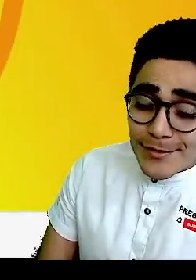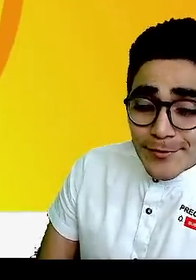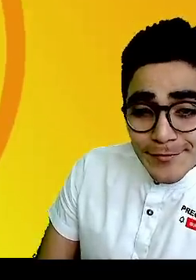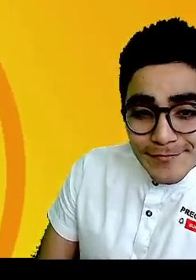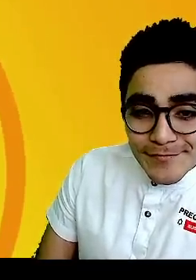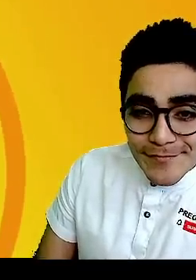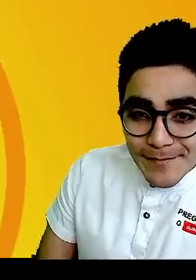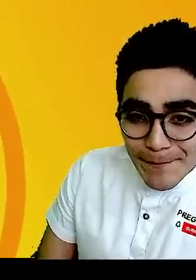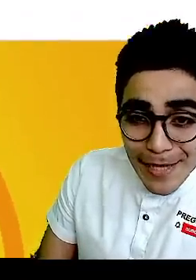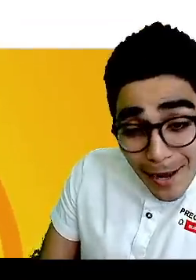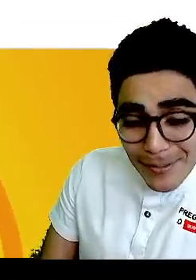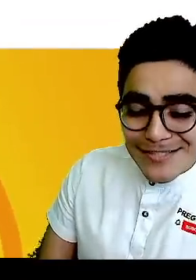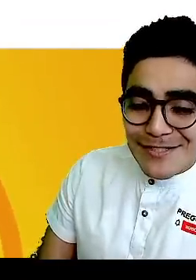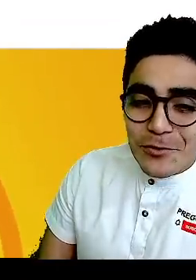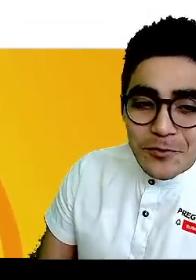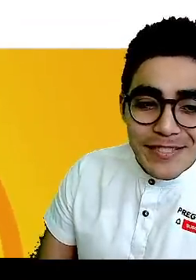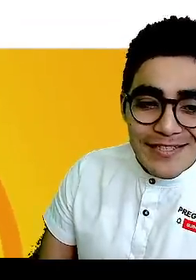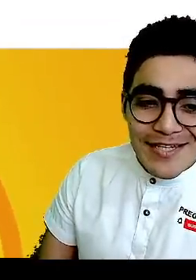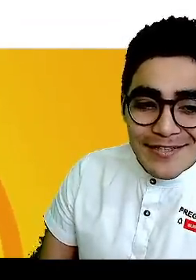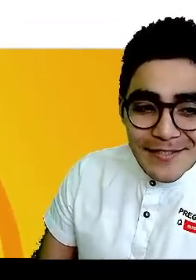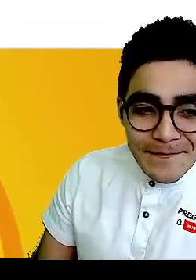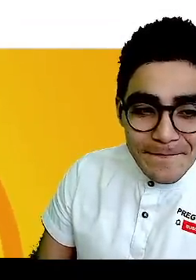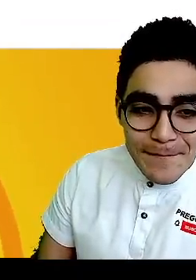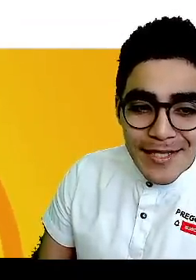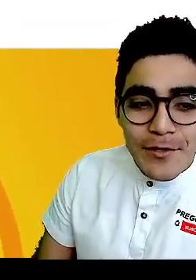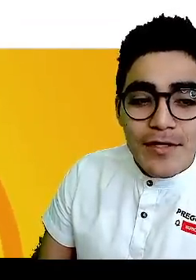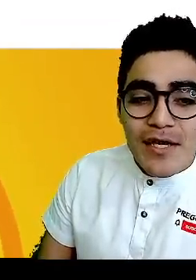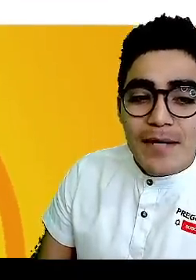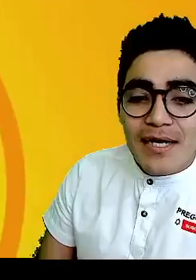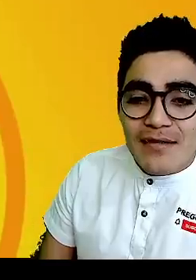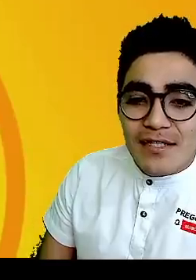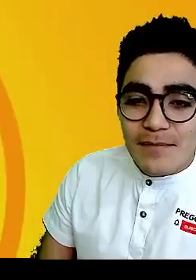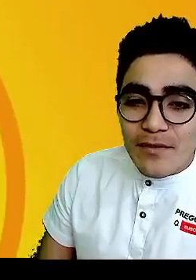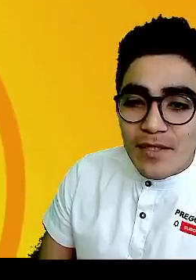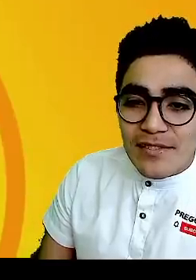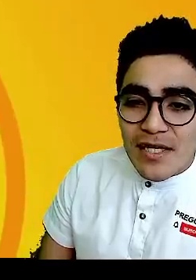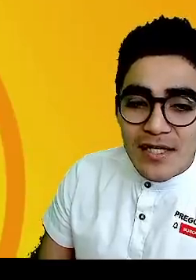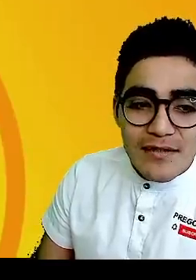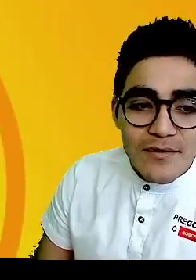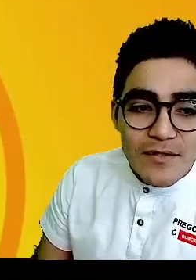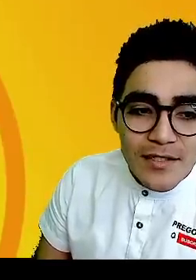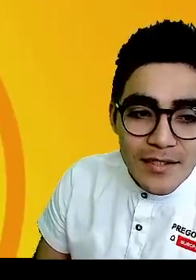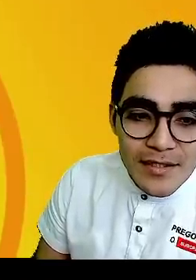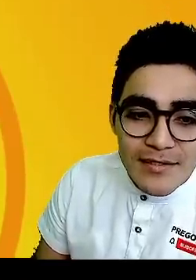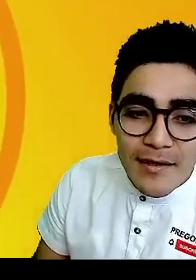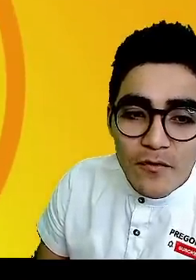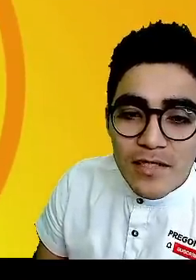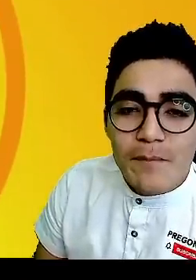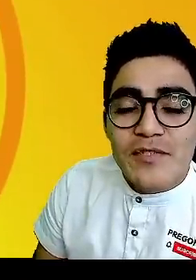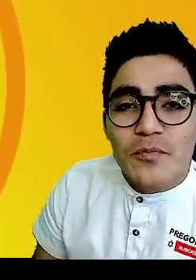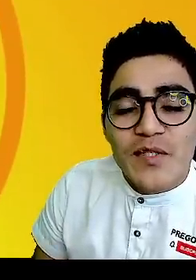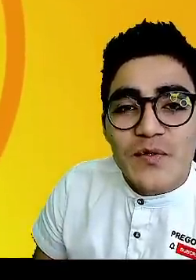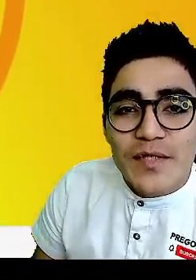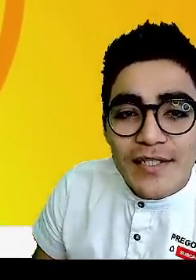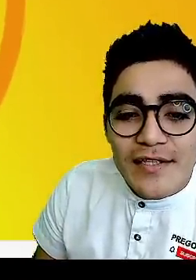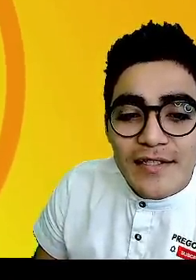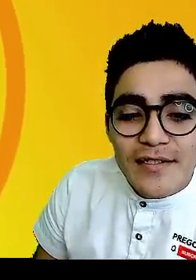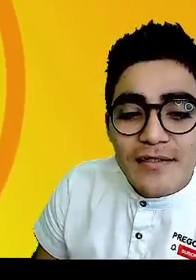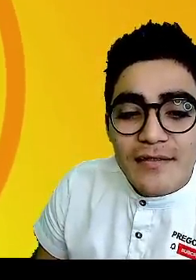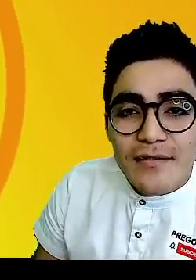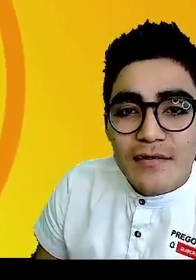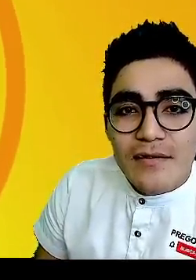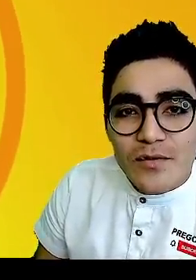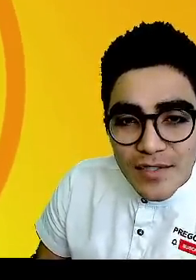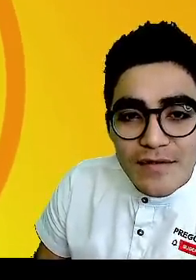con esto abras de nuestro presidente me dejo de Llamar a Andrés Manuel Si la gente no quiere que se reduzca el presupuesto del